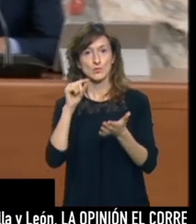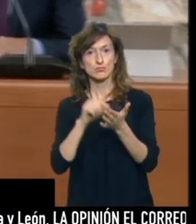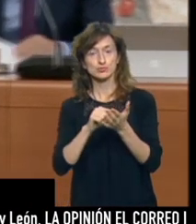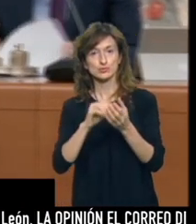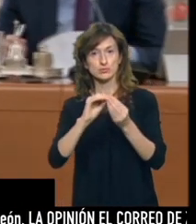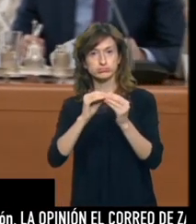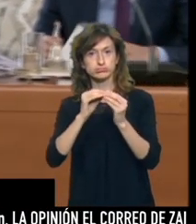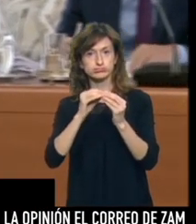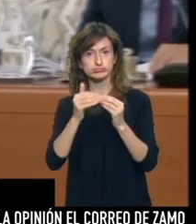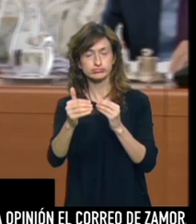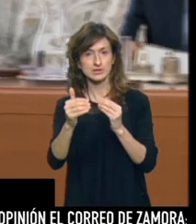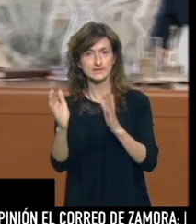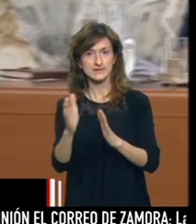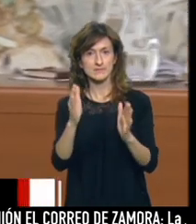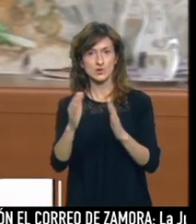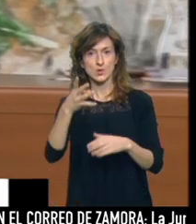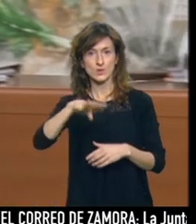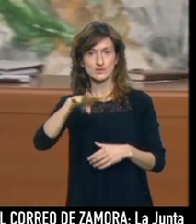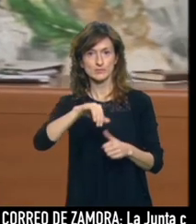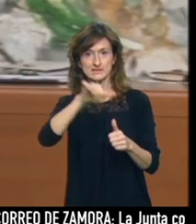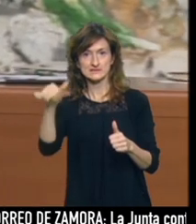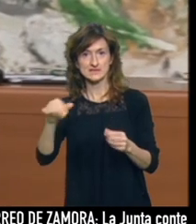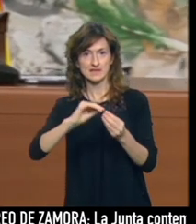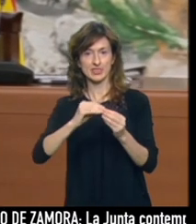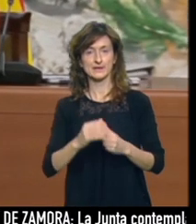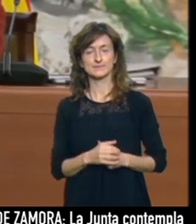regulará en un horizonte temporal de 4 meses.